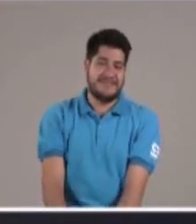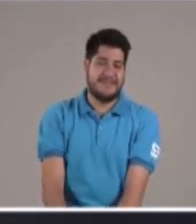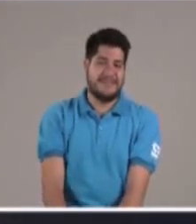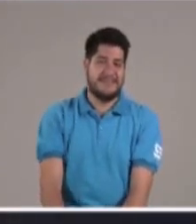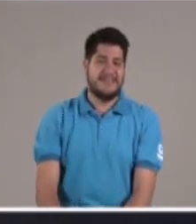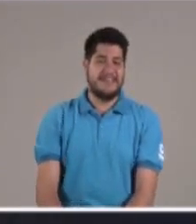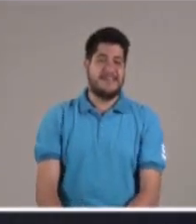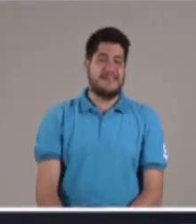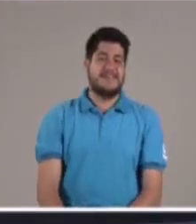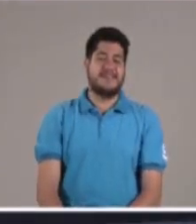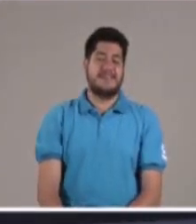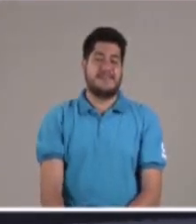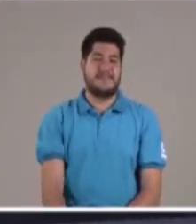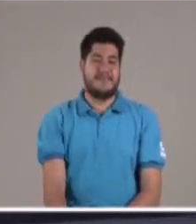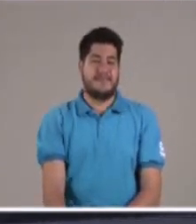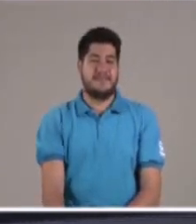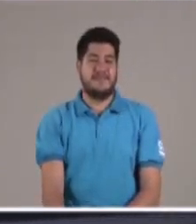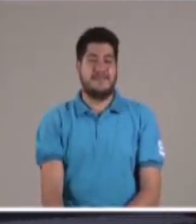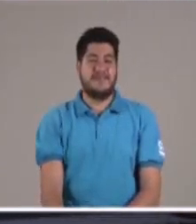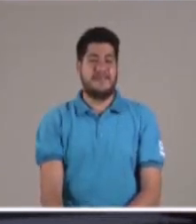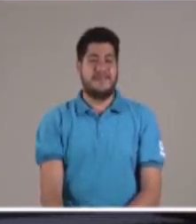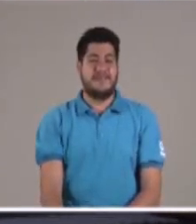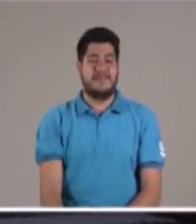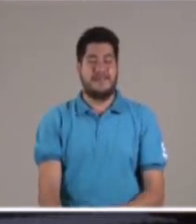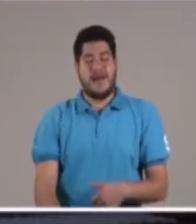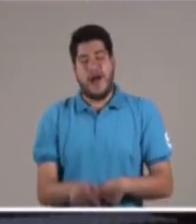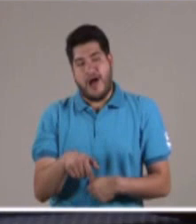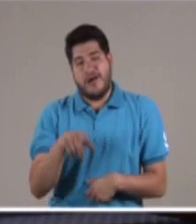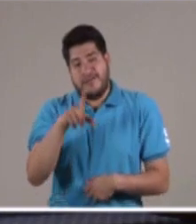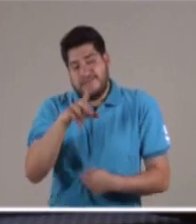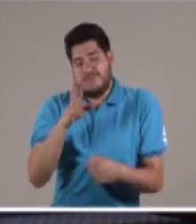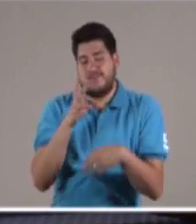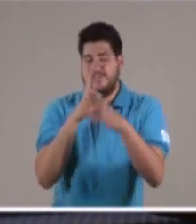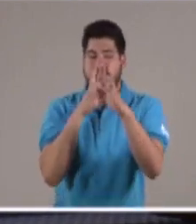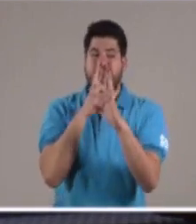vaya pero pero ya que me contestó